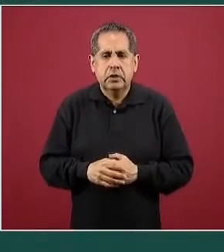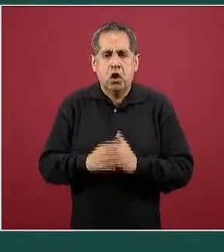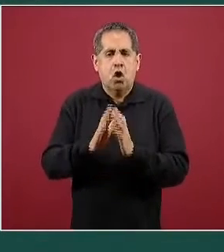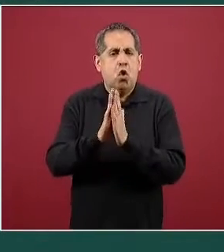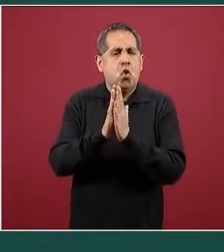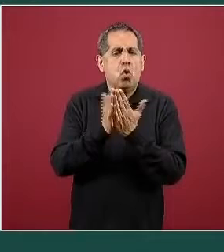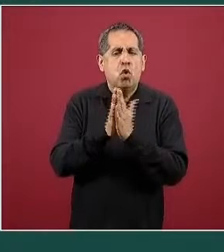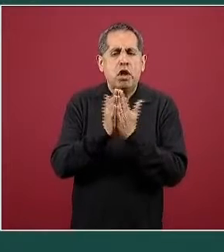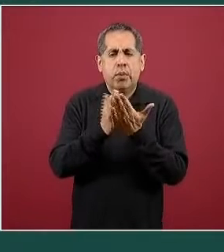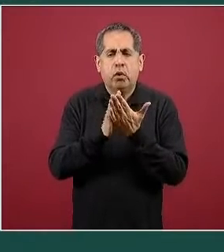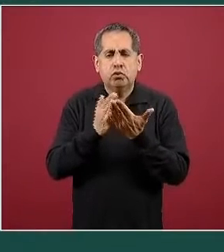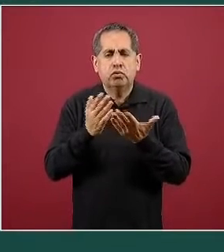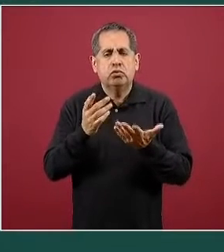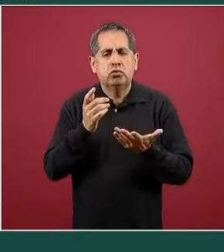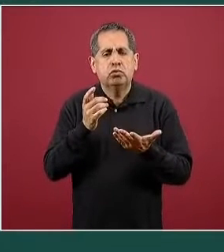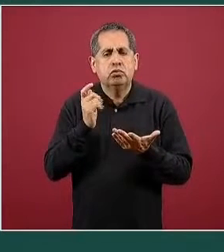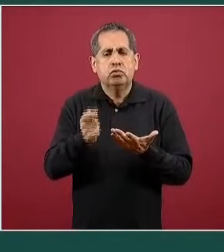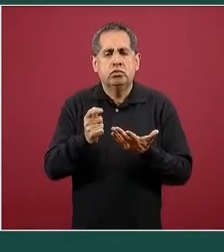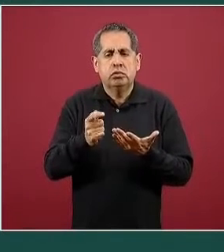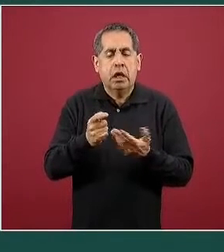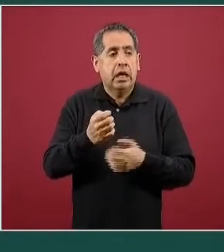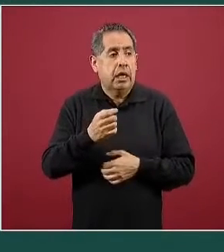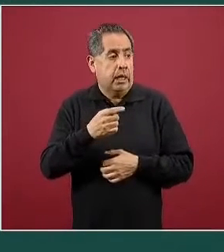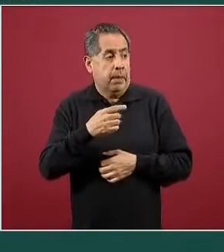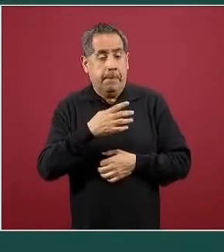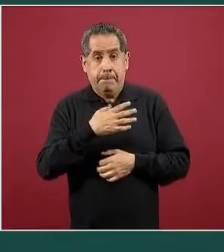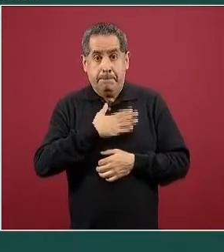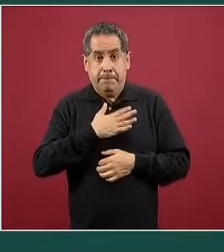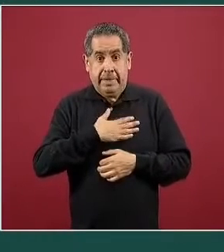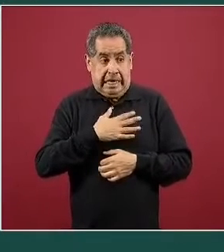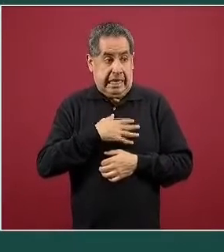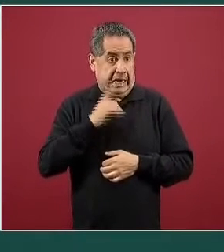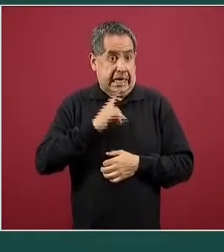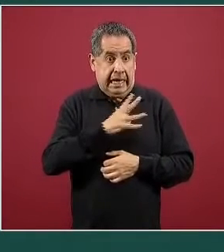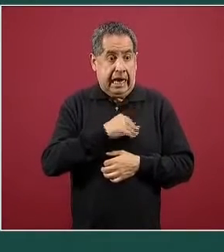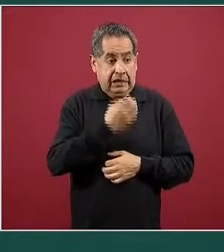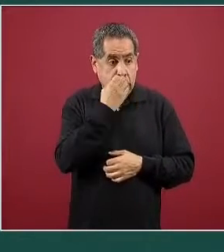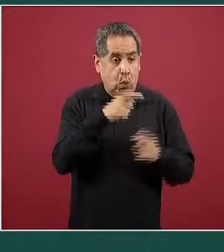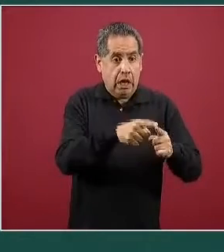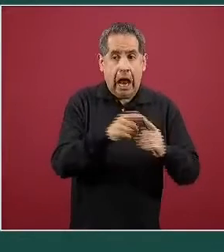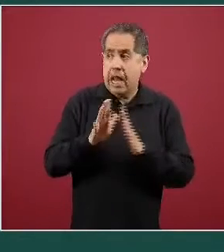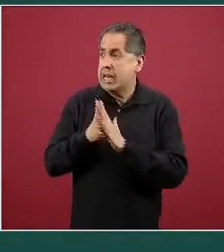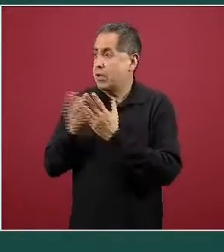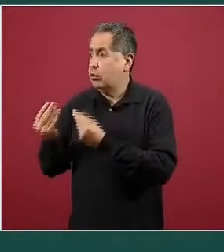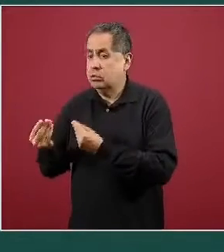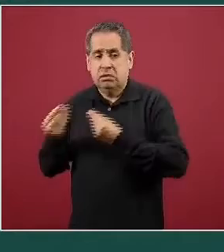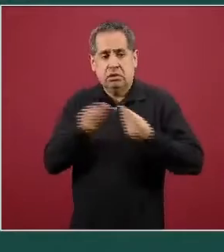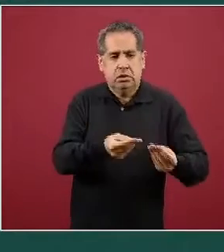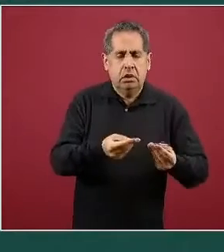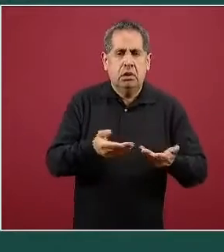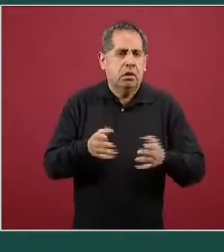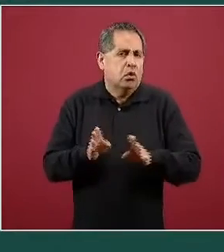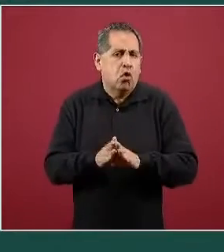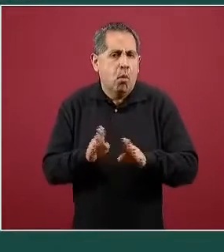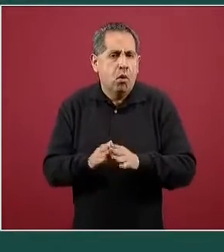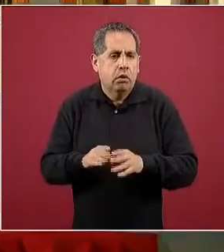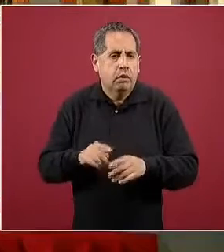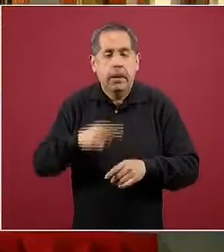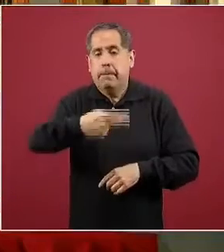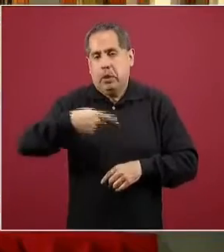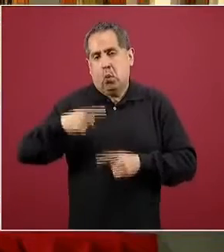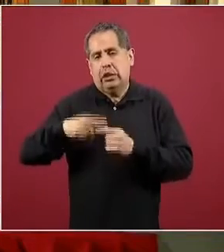llegar los libros a la escuela de mi hija? Esto llegó de Ciudad Juárez,